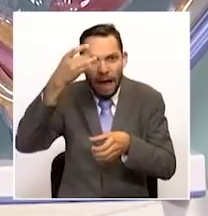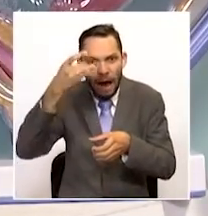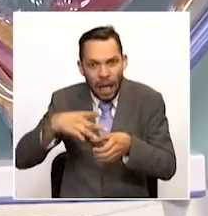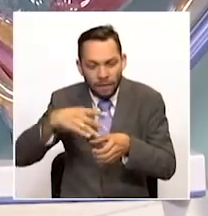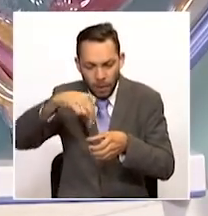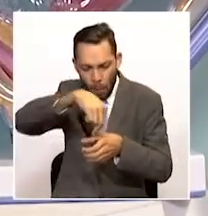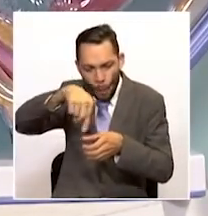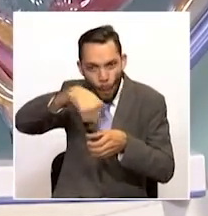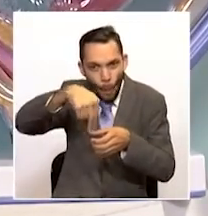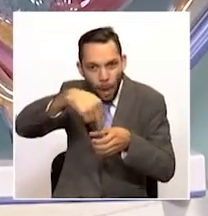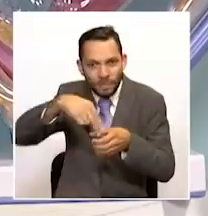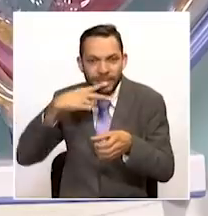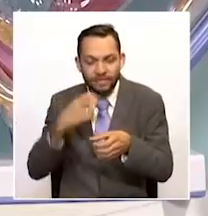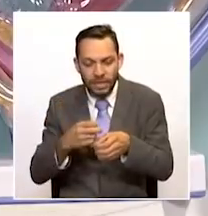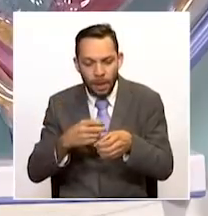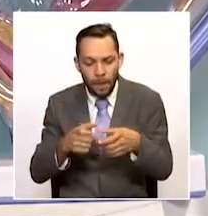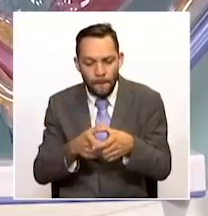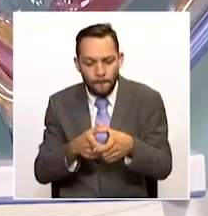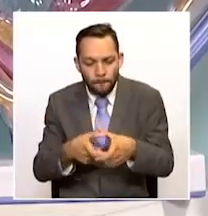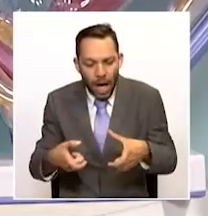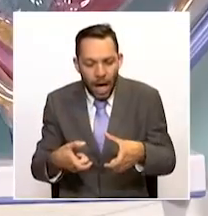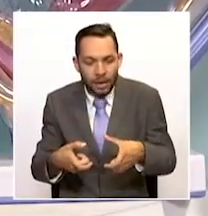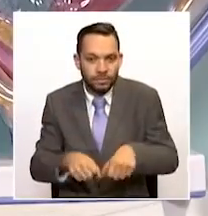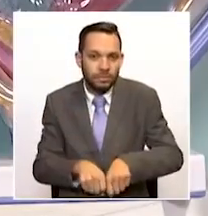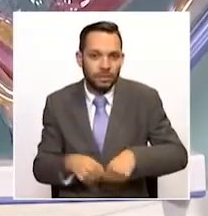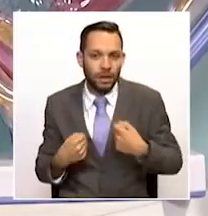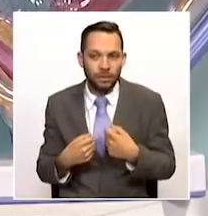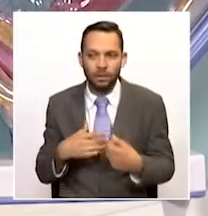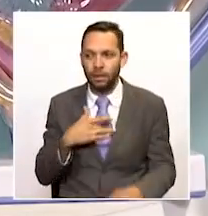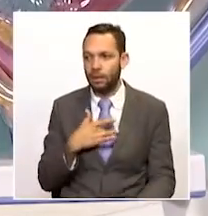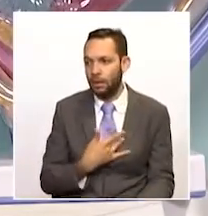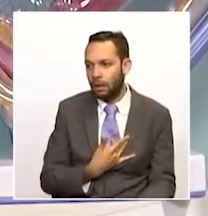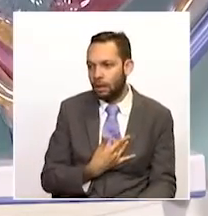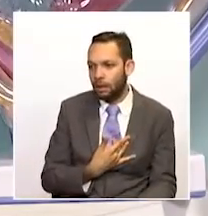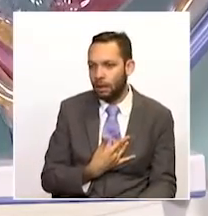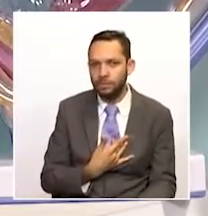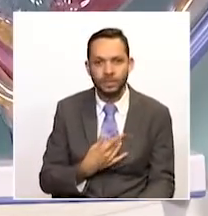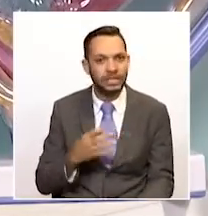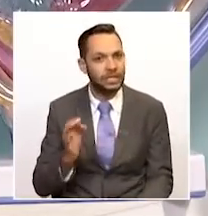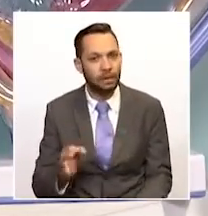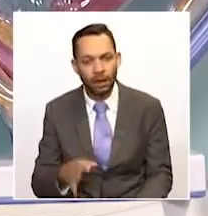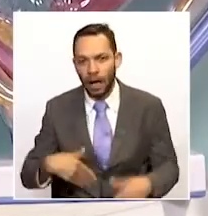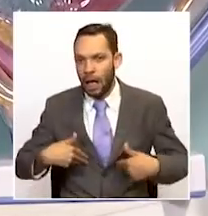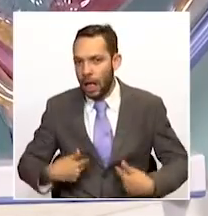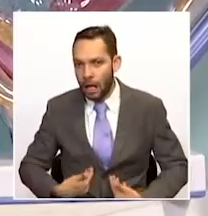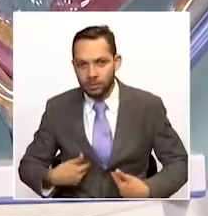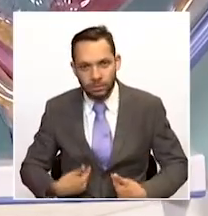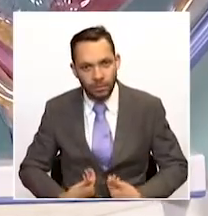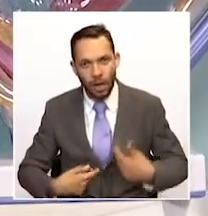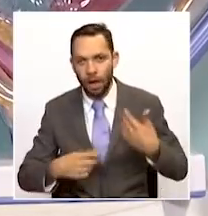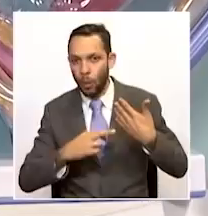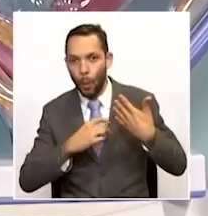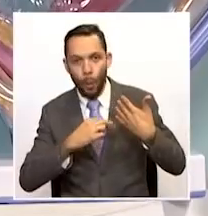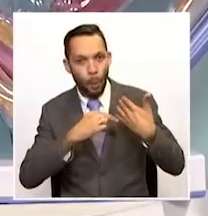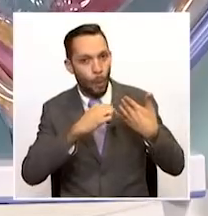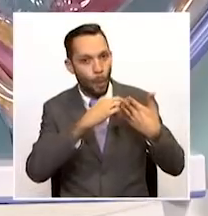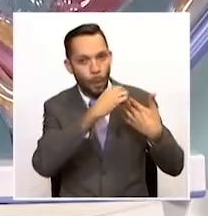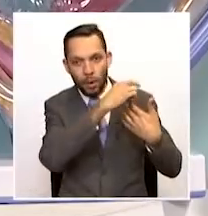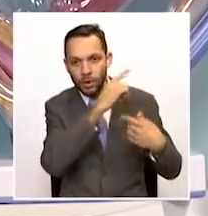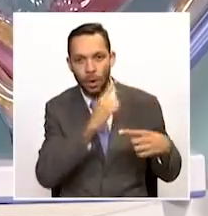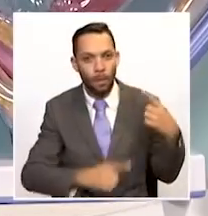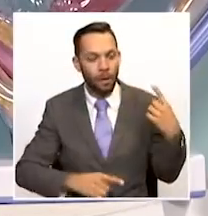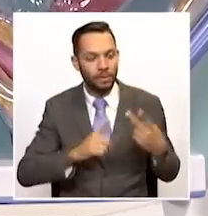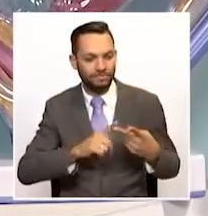como ahí fue como empezó pues como todo el tema del diagnóstico yo me sentía súper fatiga a subir escaleras era muy complicado correr